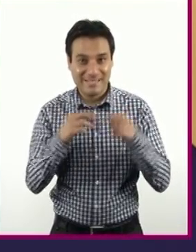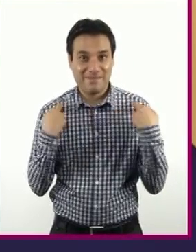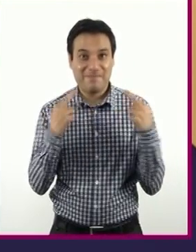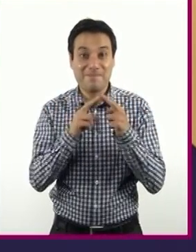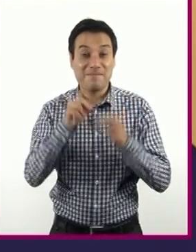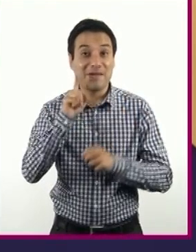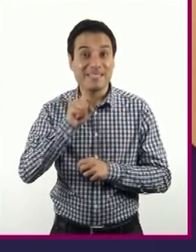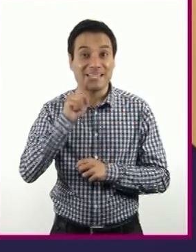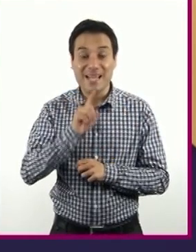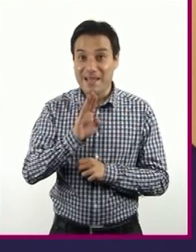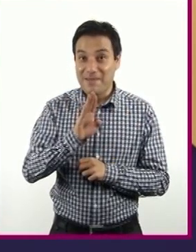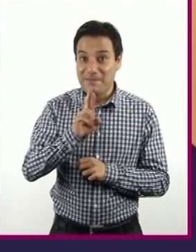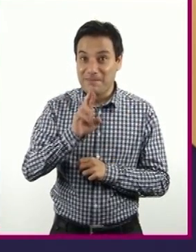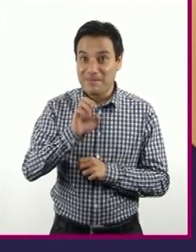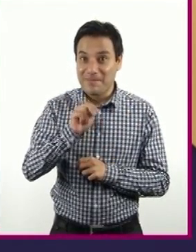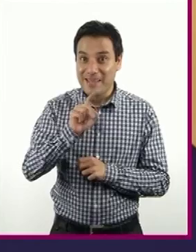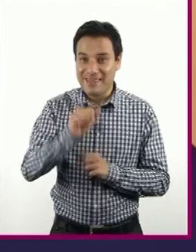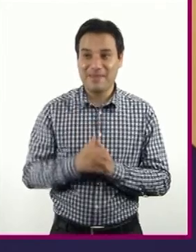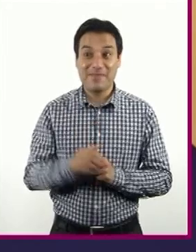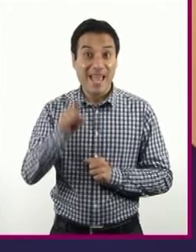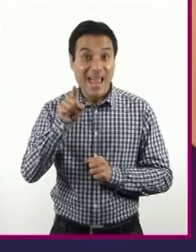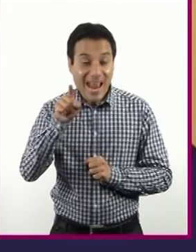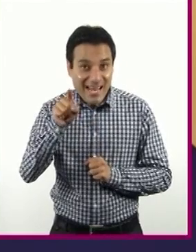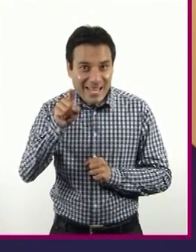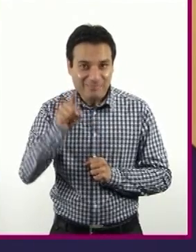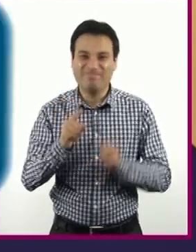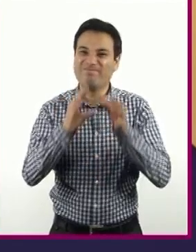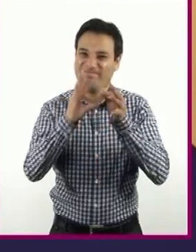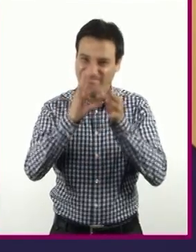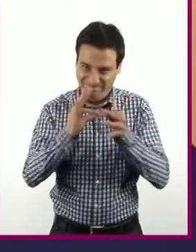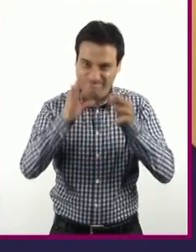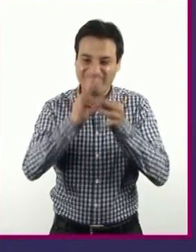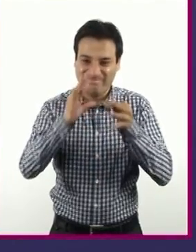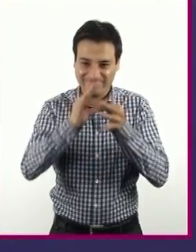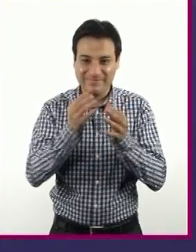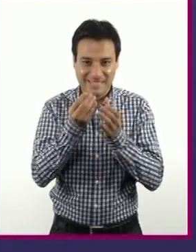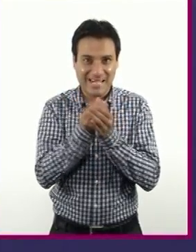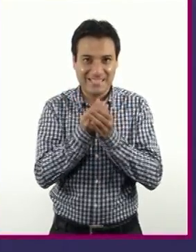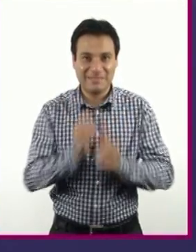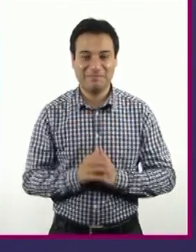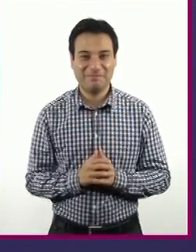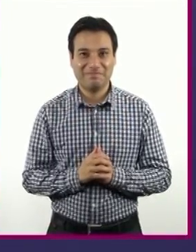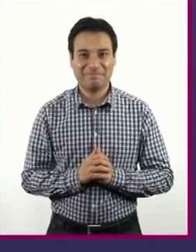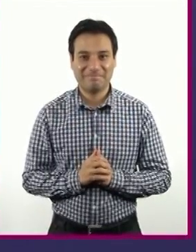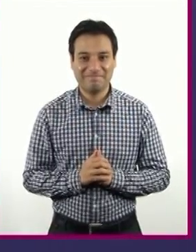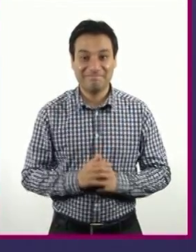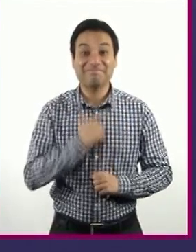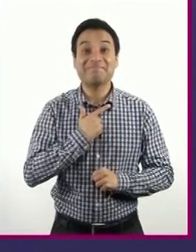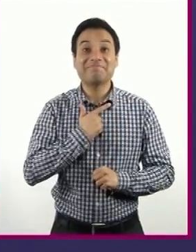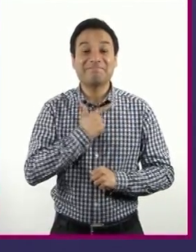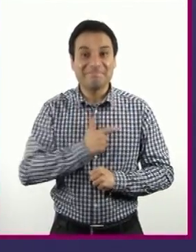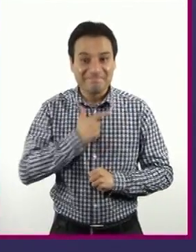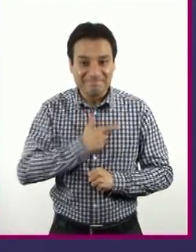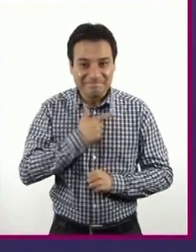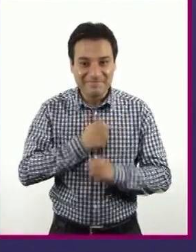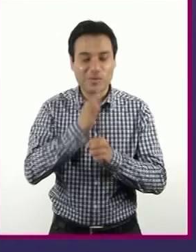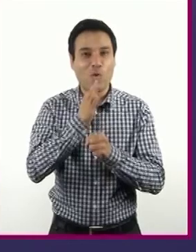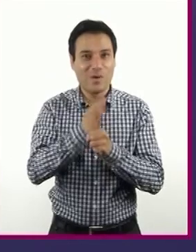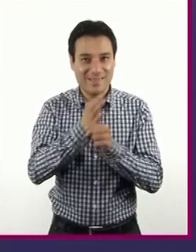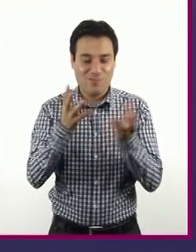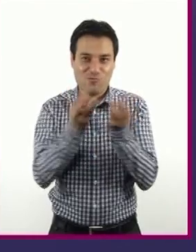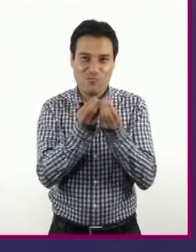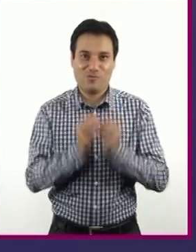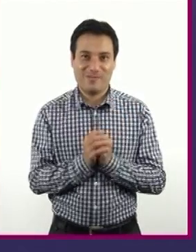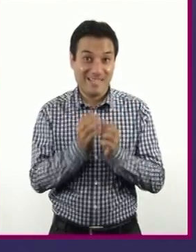Alicia Hernández Hernández, quien se encargará de dirigir esta sesión. Me da gusto estar con ustedes en